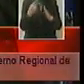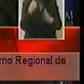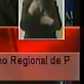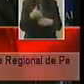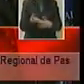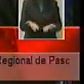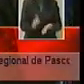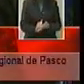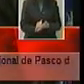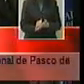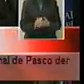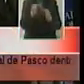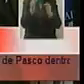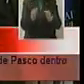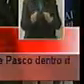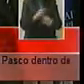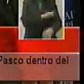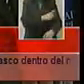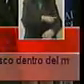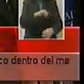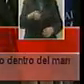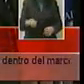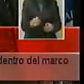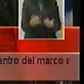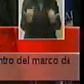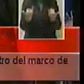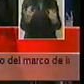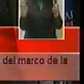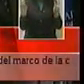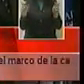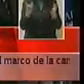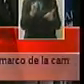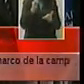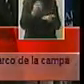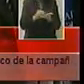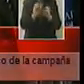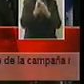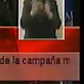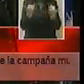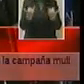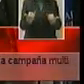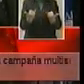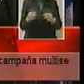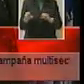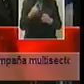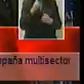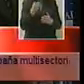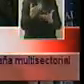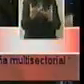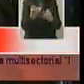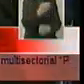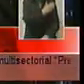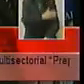estamos llegando de indefinición en el Ejecutivo? Aquí el tema es bien claro. Aquí lo que estamos haciendo es